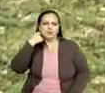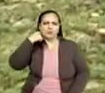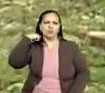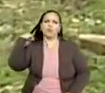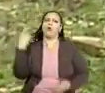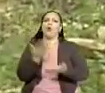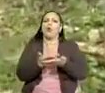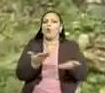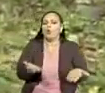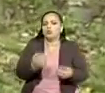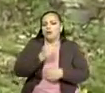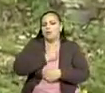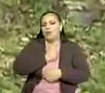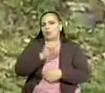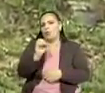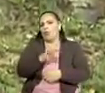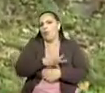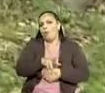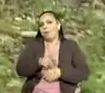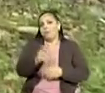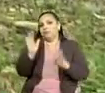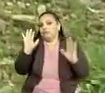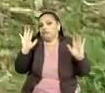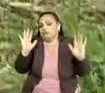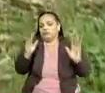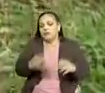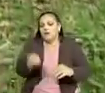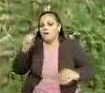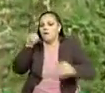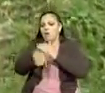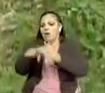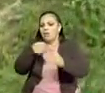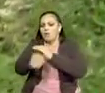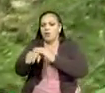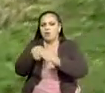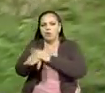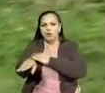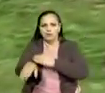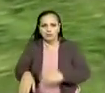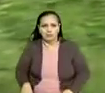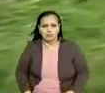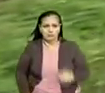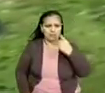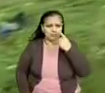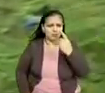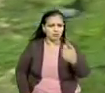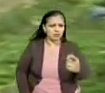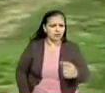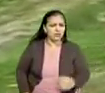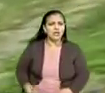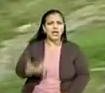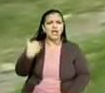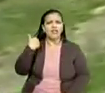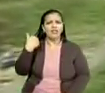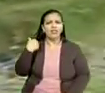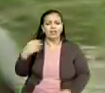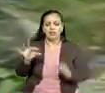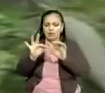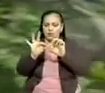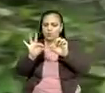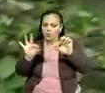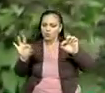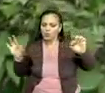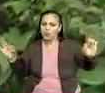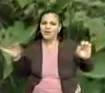o se lo han regalado, porque vimos algunos que estaban con rollos de cables telefónicos. Y así se retiran y más adelante todavía no sabemos qué